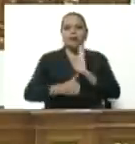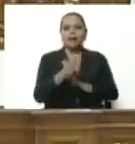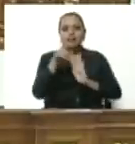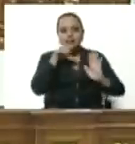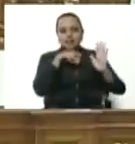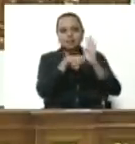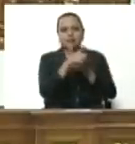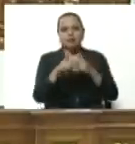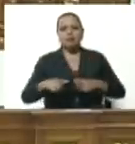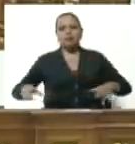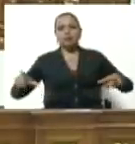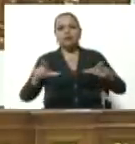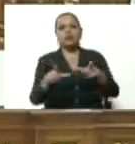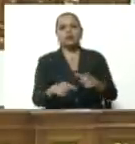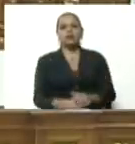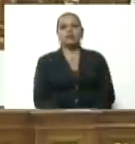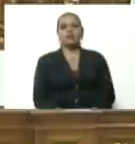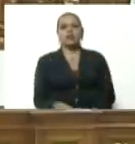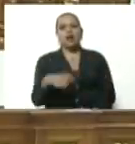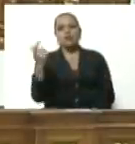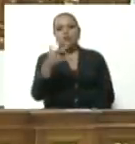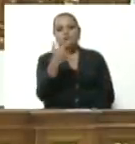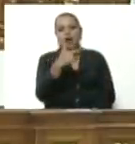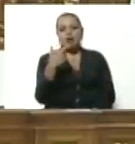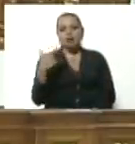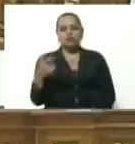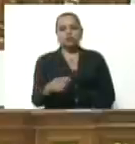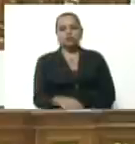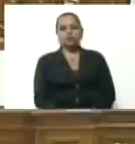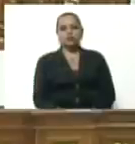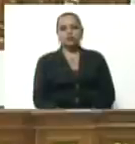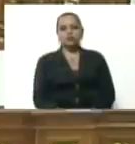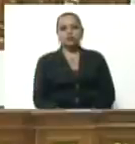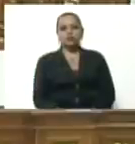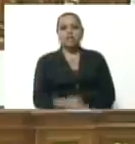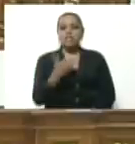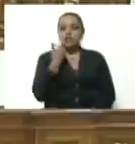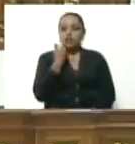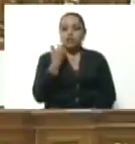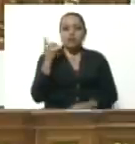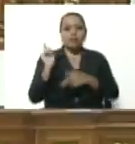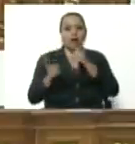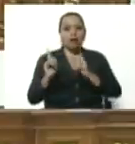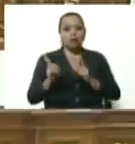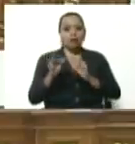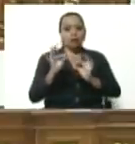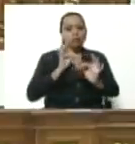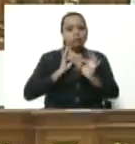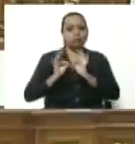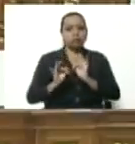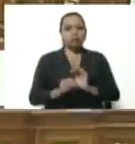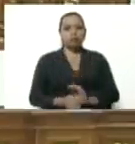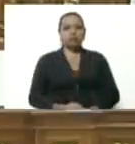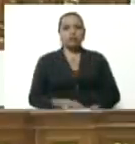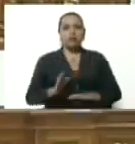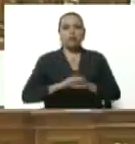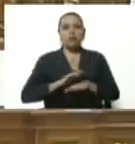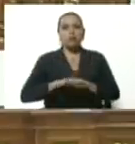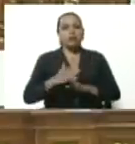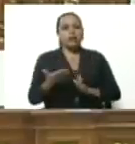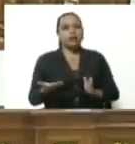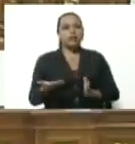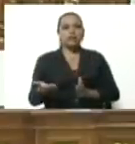ahí a buscarlo. Y se nos enferman algunos, ¿eh? Bueno, porque